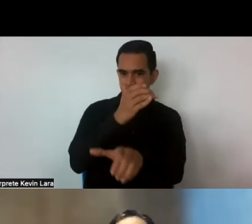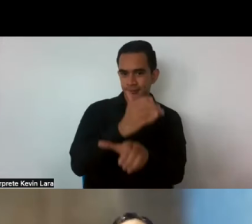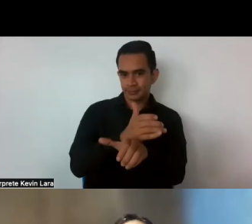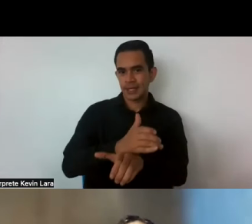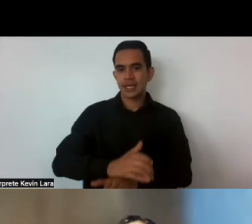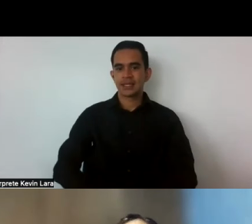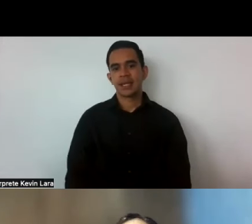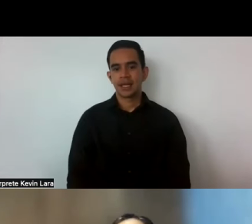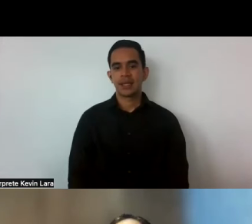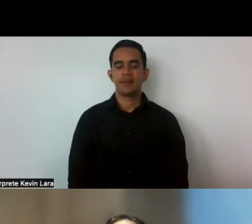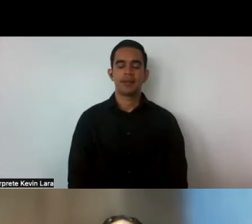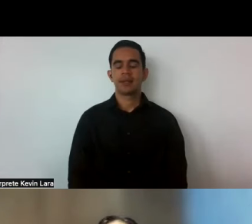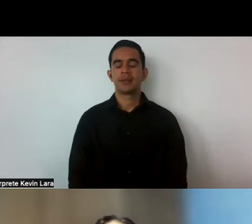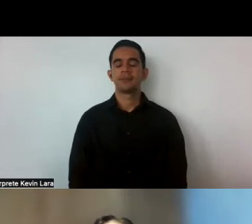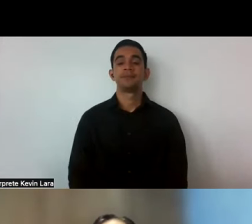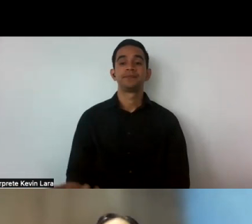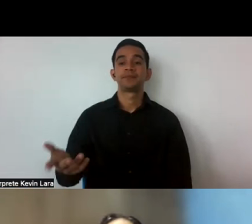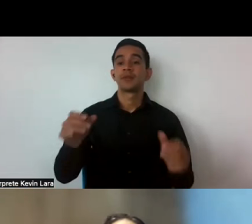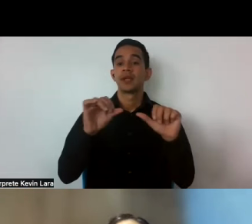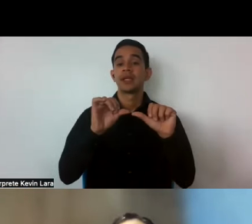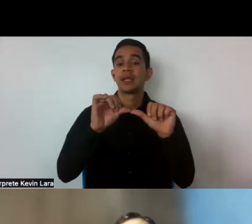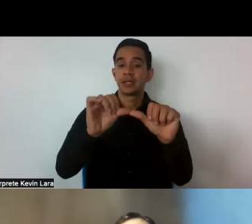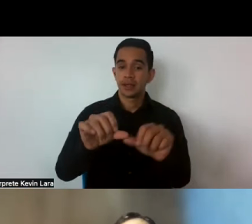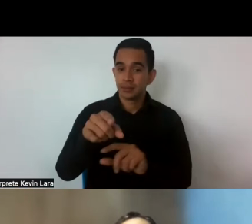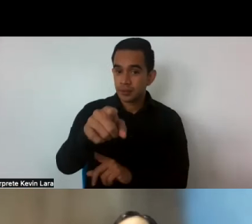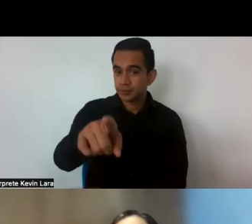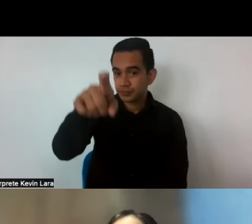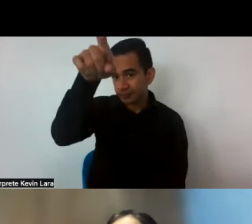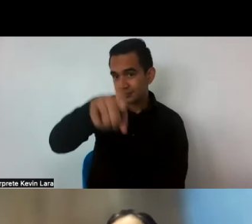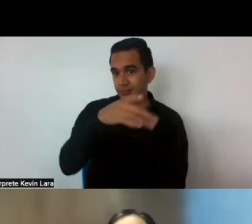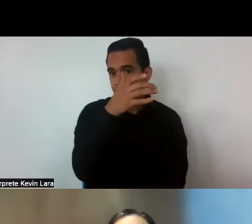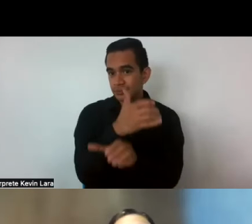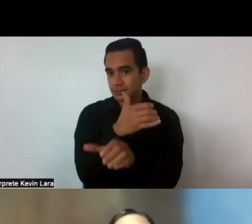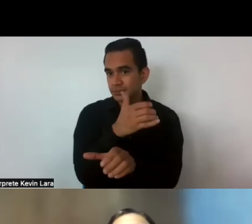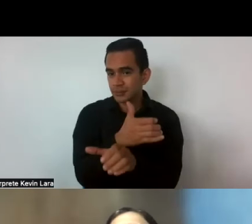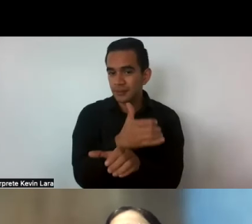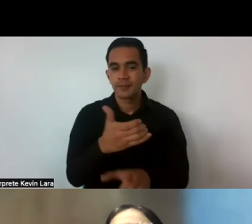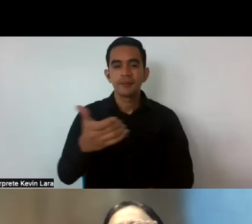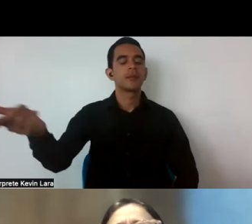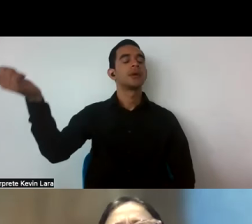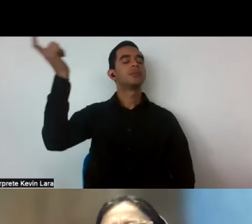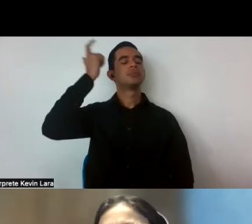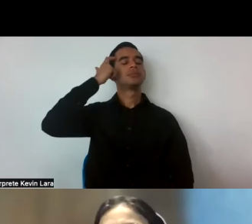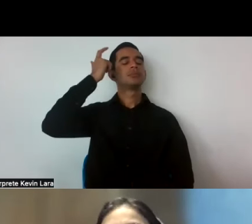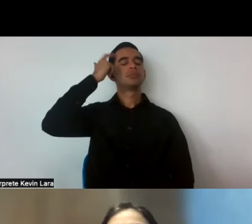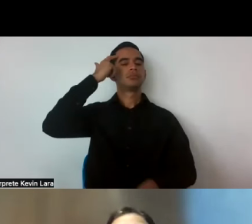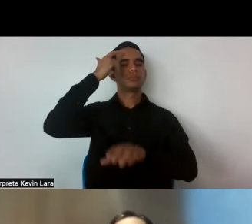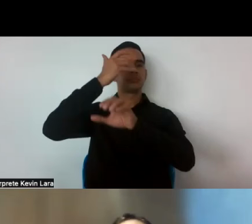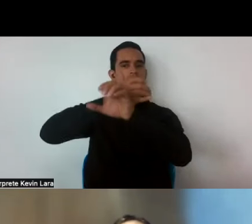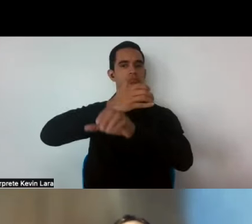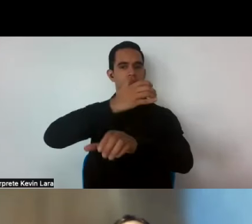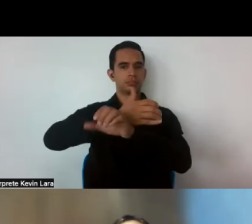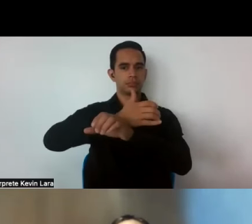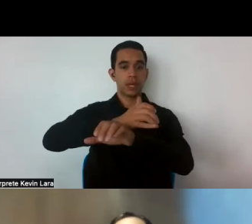Siempre para actuar y responder desde la habilidad. Nos queda un minuto para